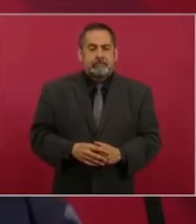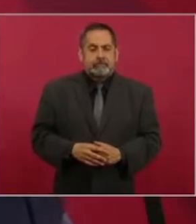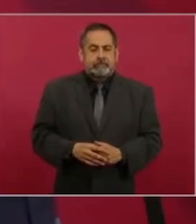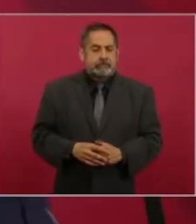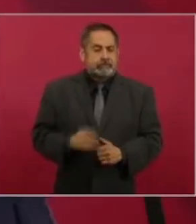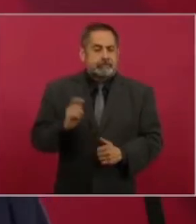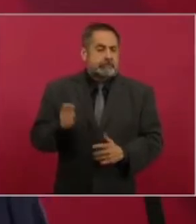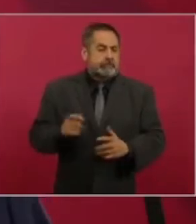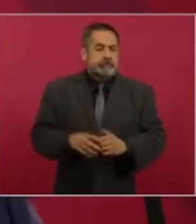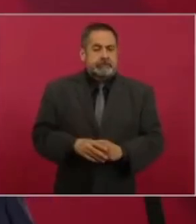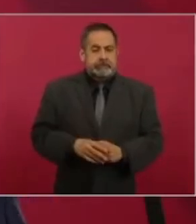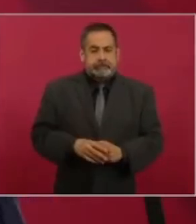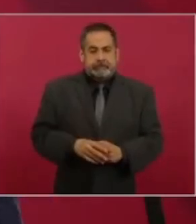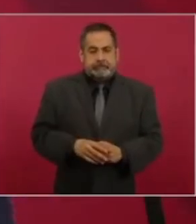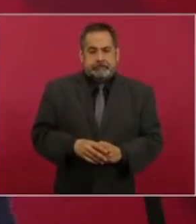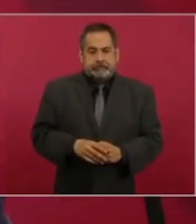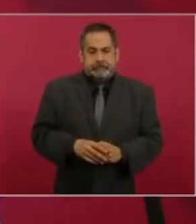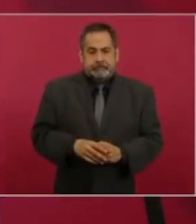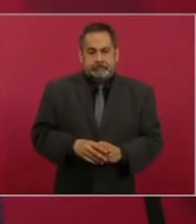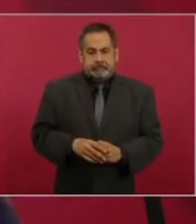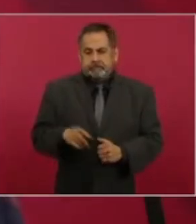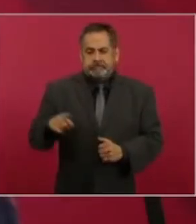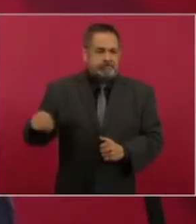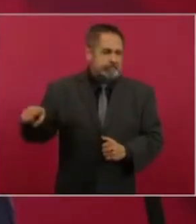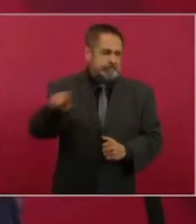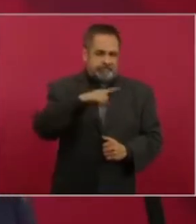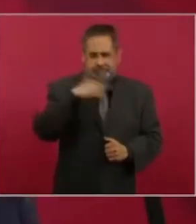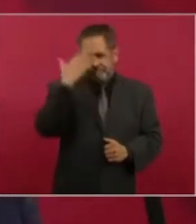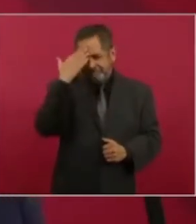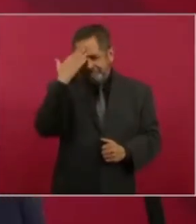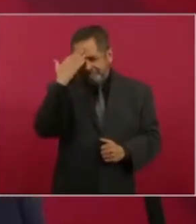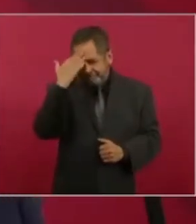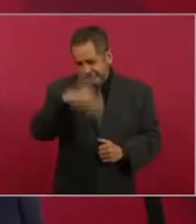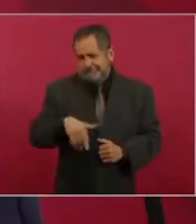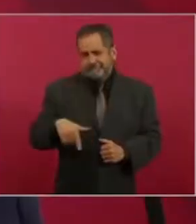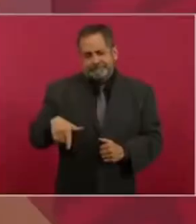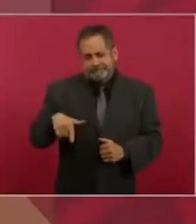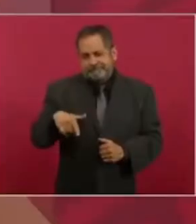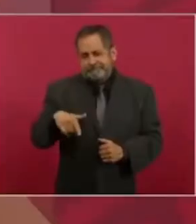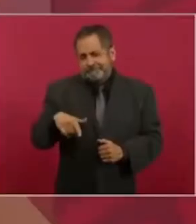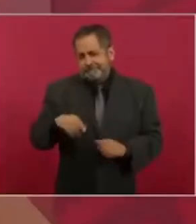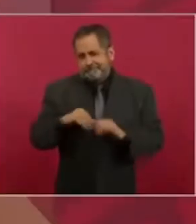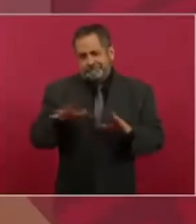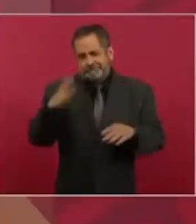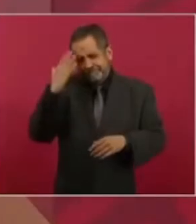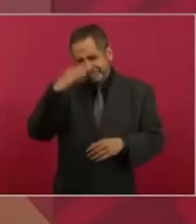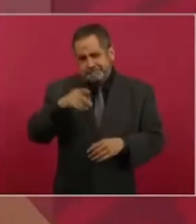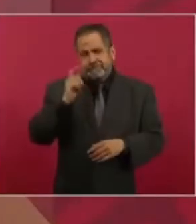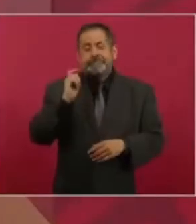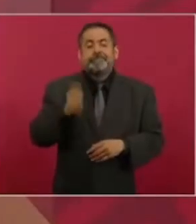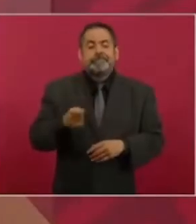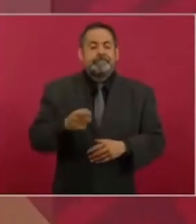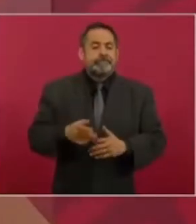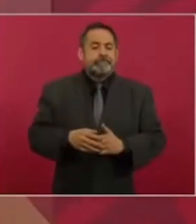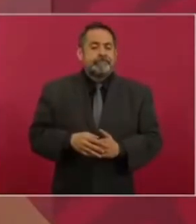No es un secreto. Se sabe, por ejemplo,